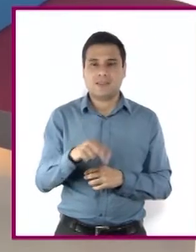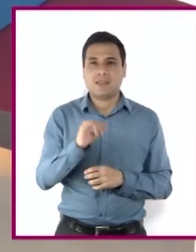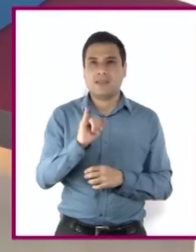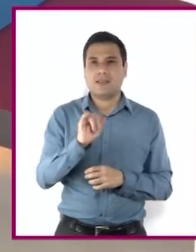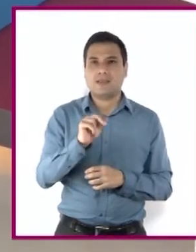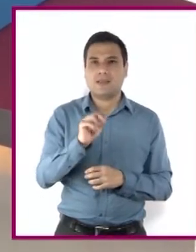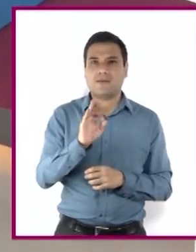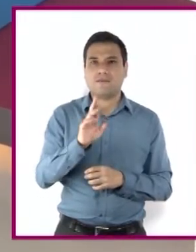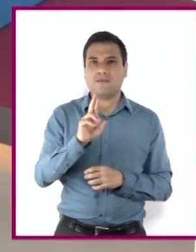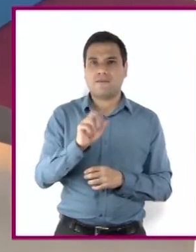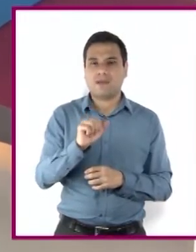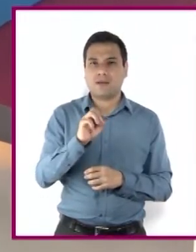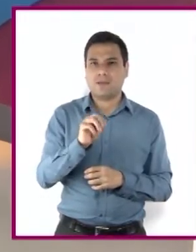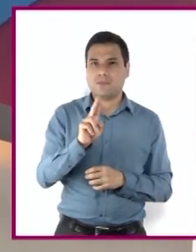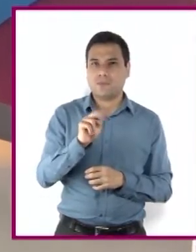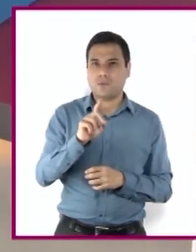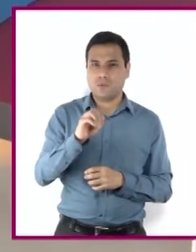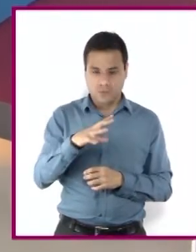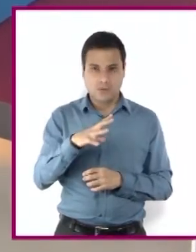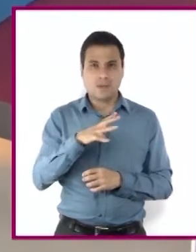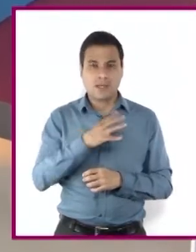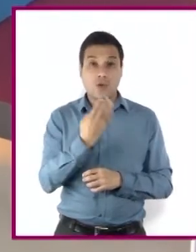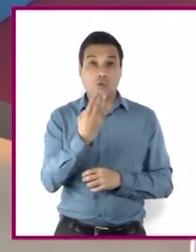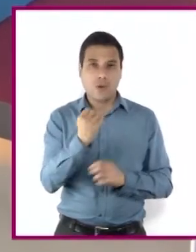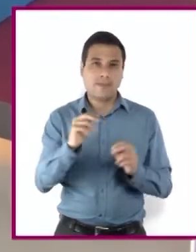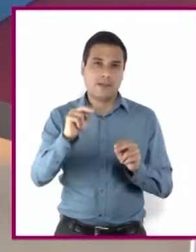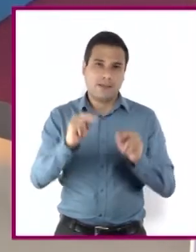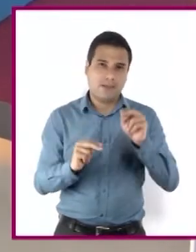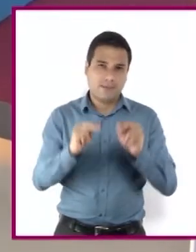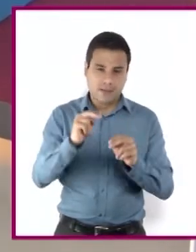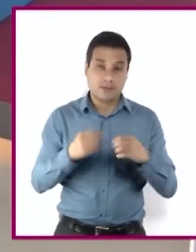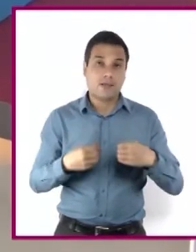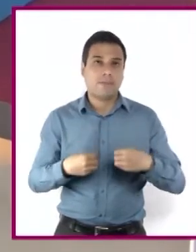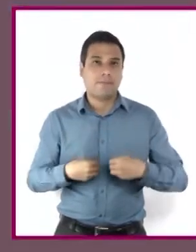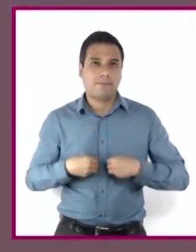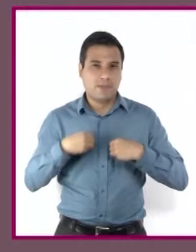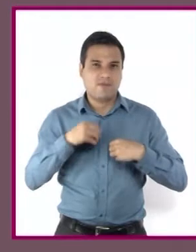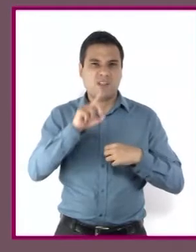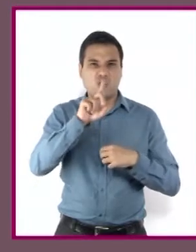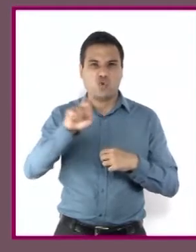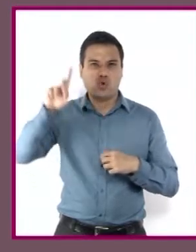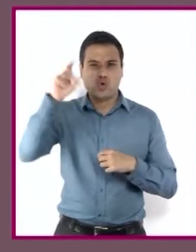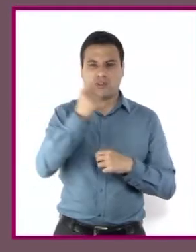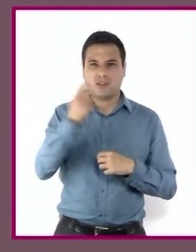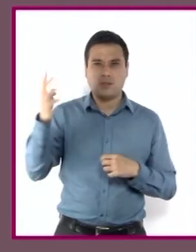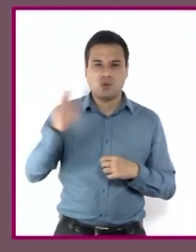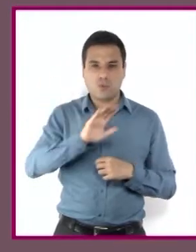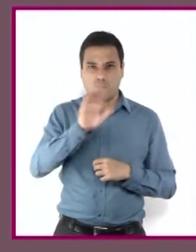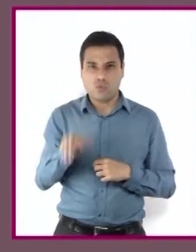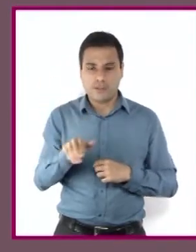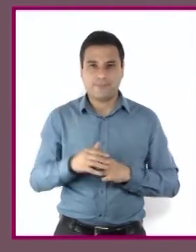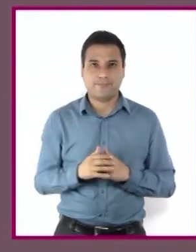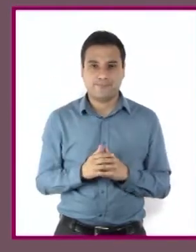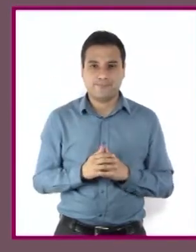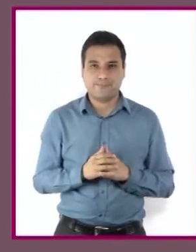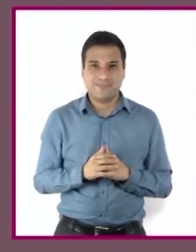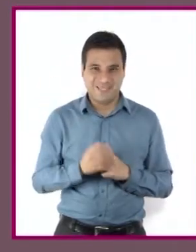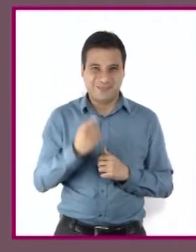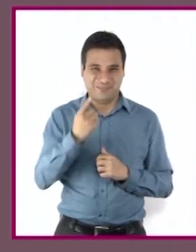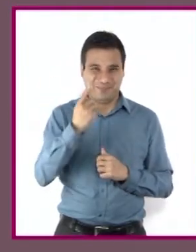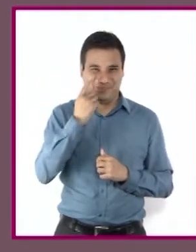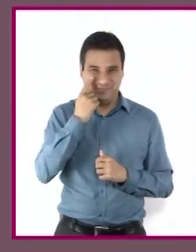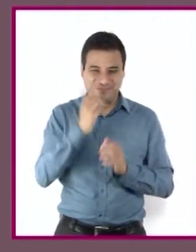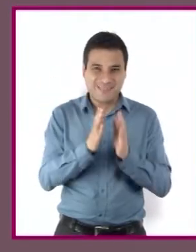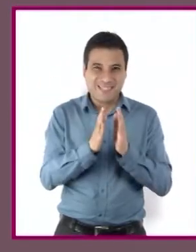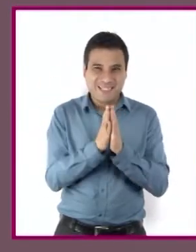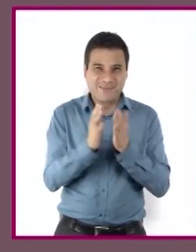se conformaba de 9 niveles donde vivían los dioses de la muerte. Como pudimos conocer en la lectura del